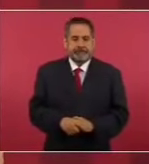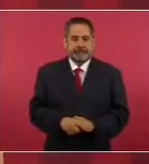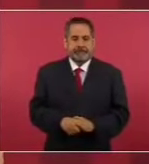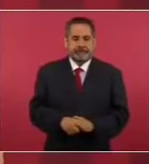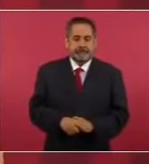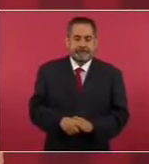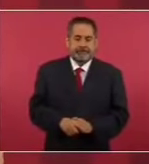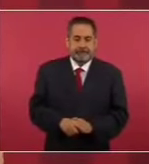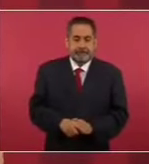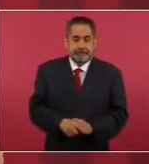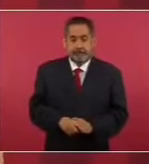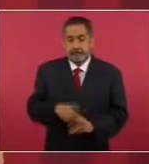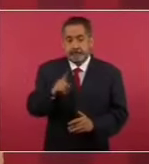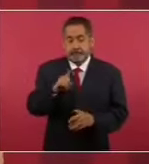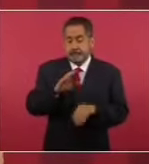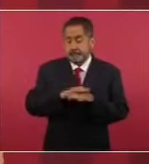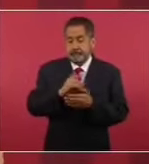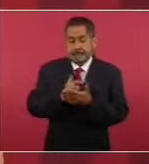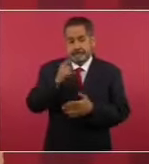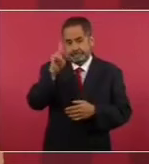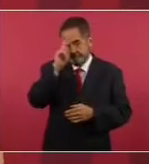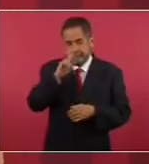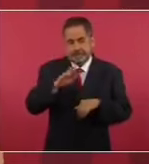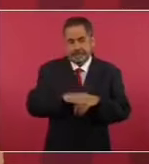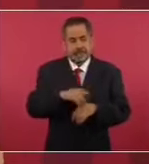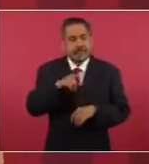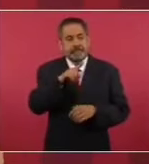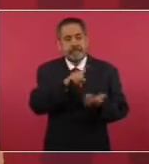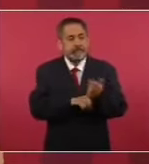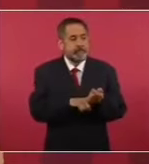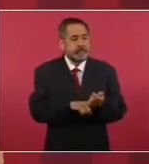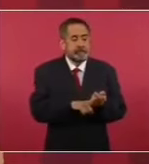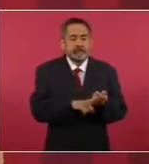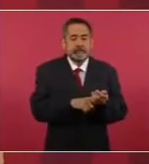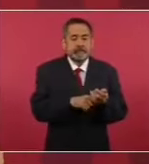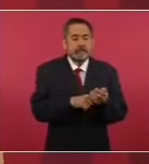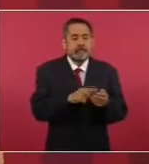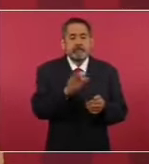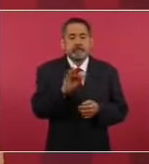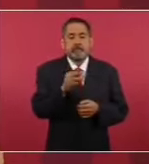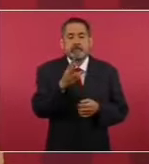Y algo muy grave, porque estamos hablando de la desaparición,